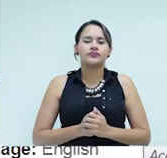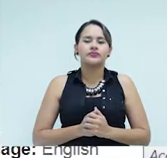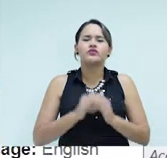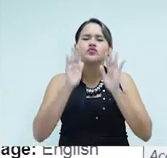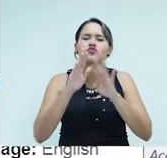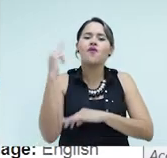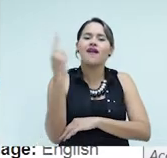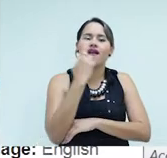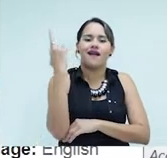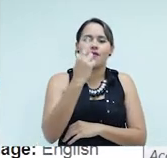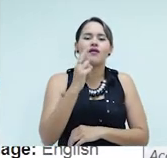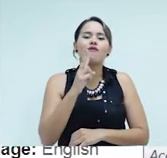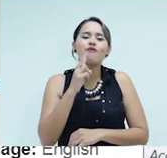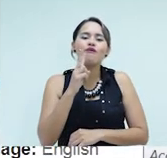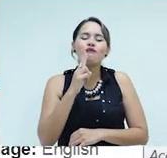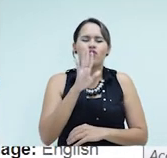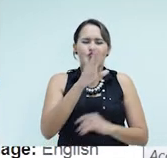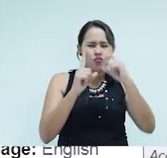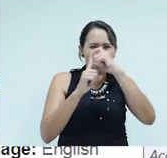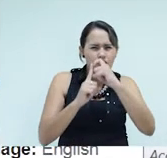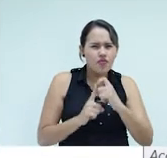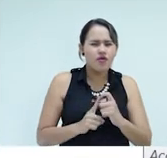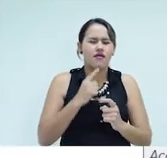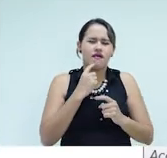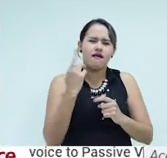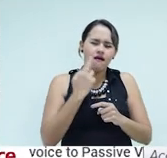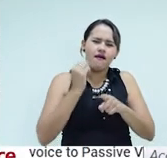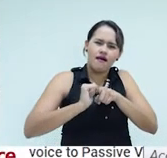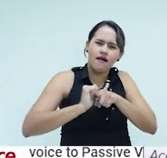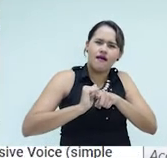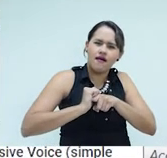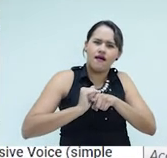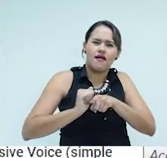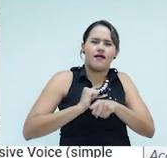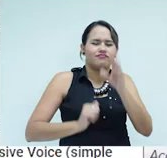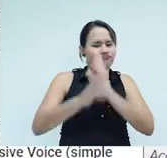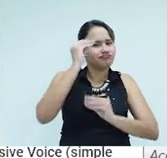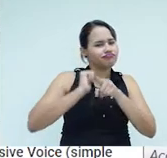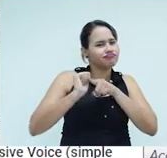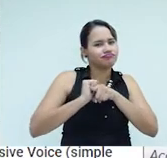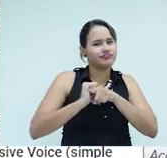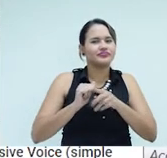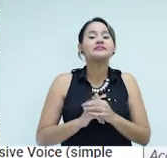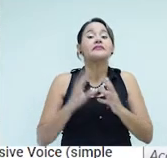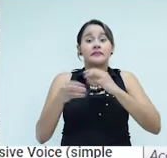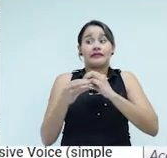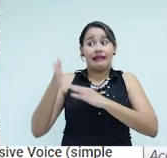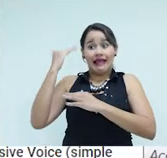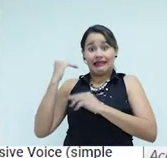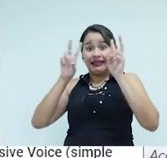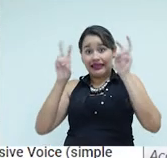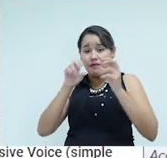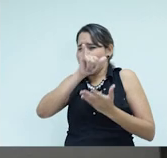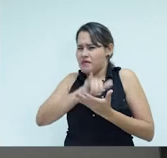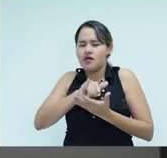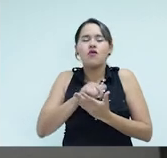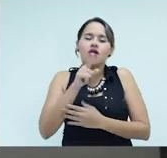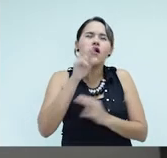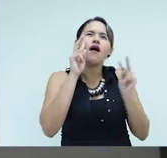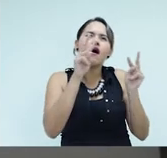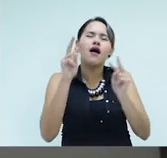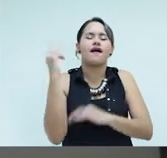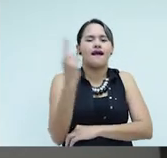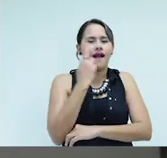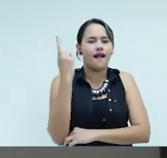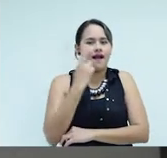voz pasiva. Pero lo más importante no solo es que vean el video, sino después de que ellos